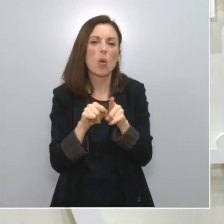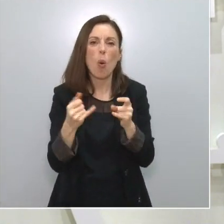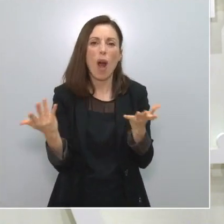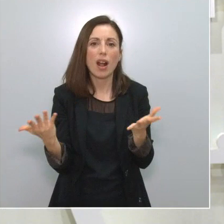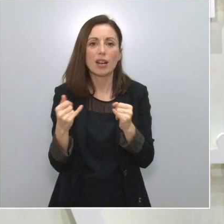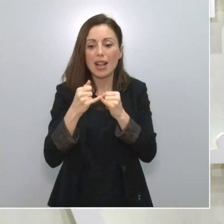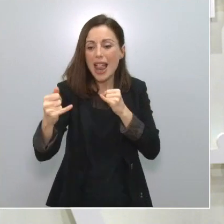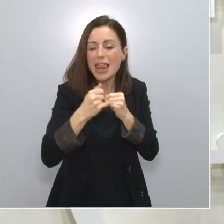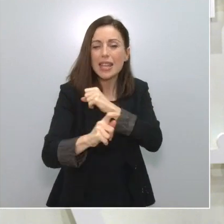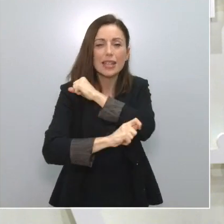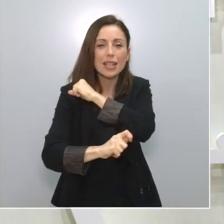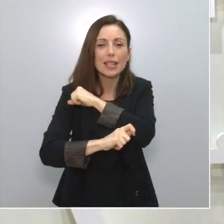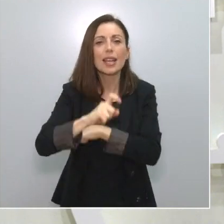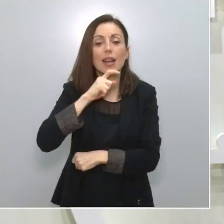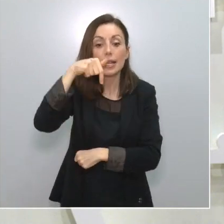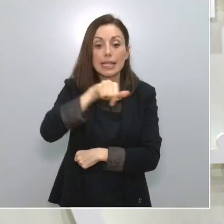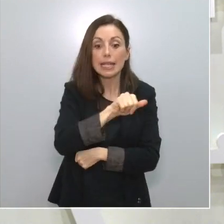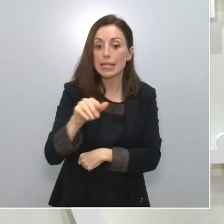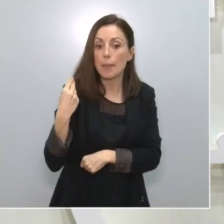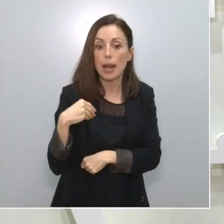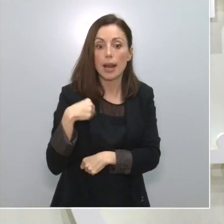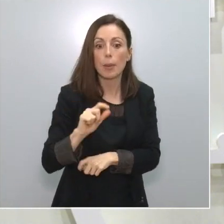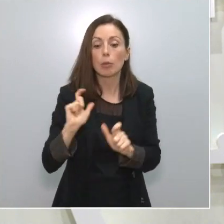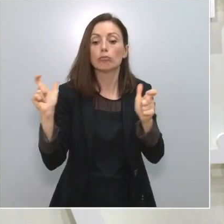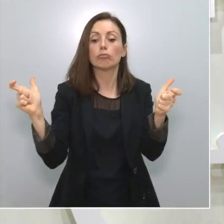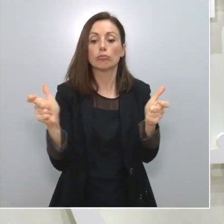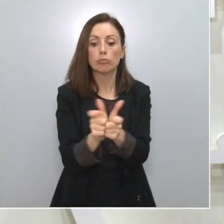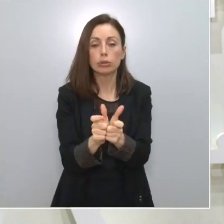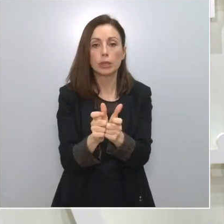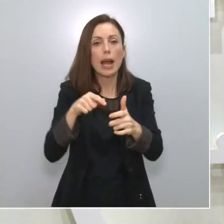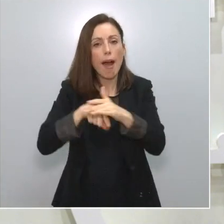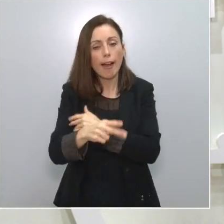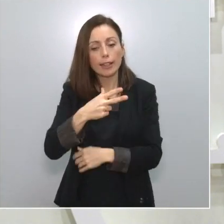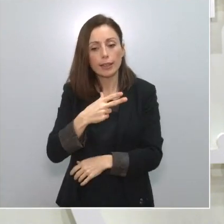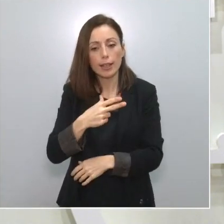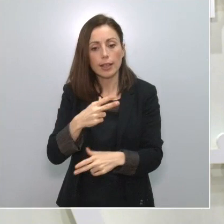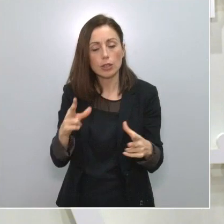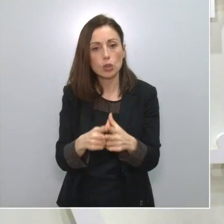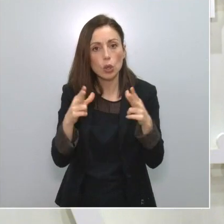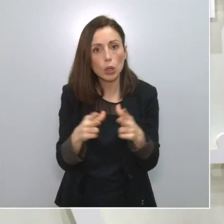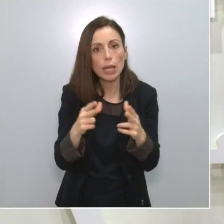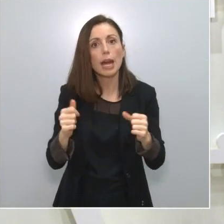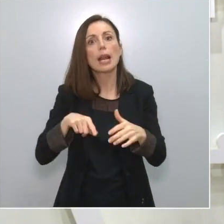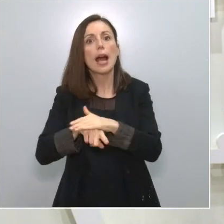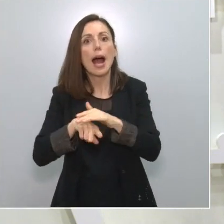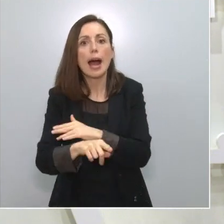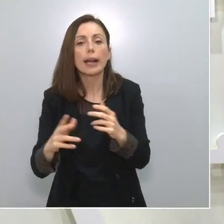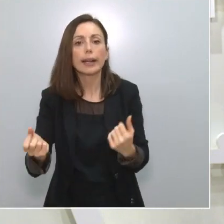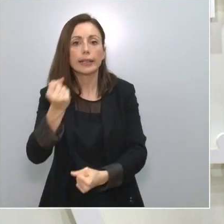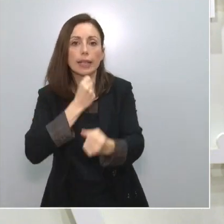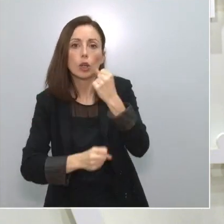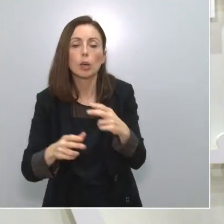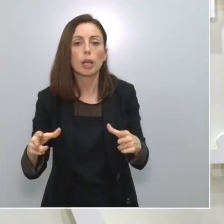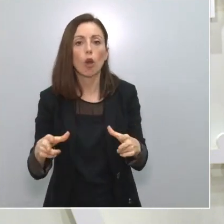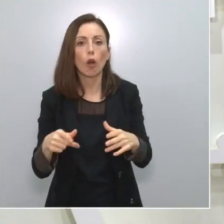de esa estrategia y que esta misma semana se van a reunir ya con agentes sociales, con agentes económicos y también con agentes